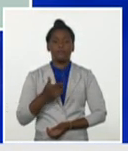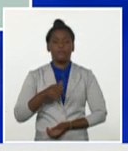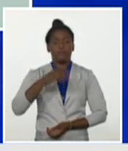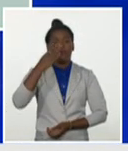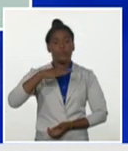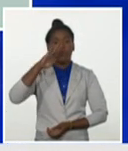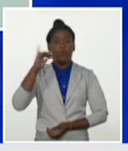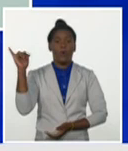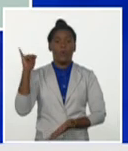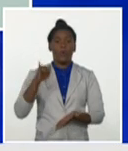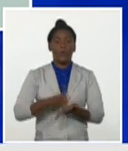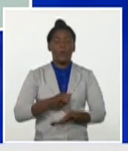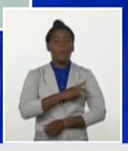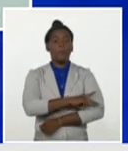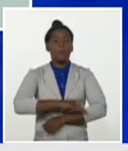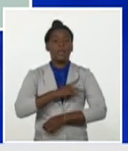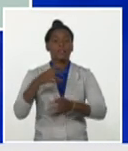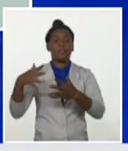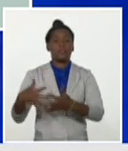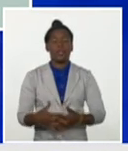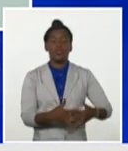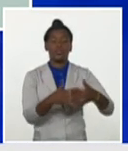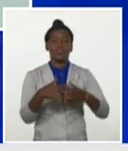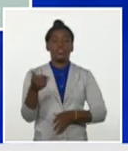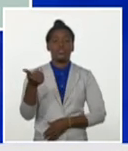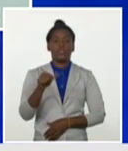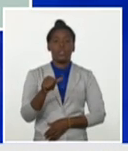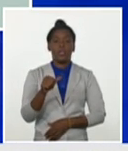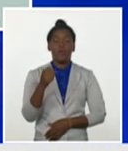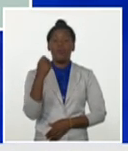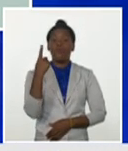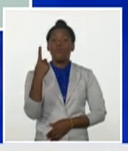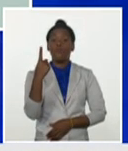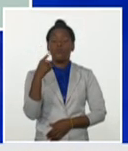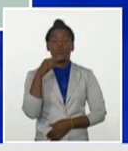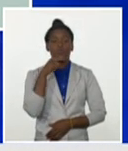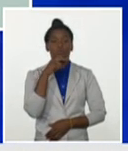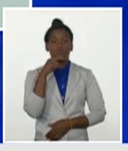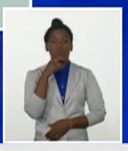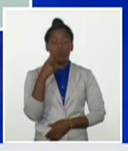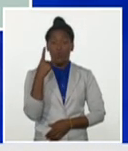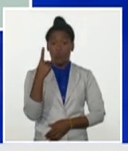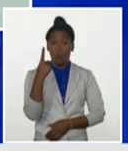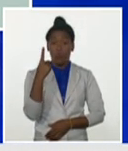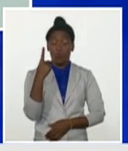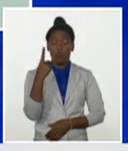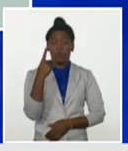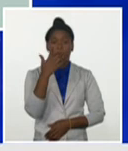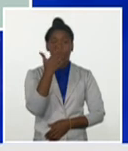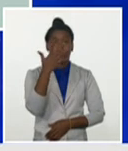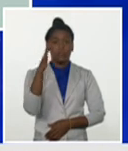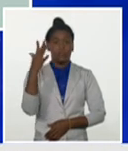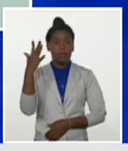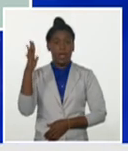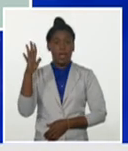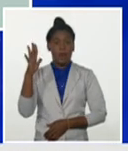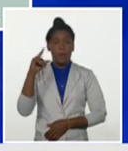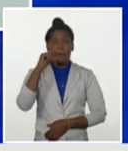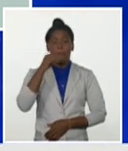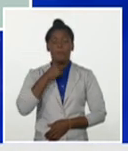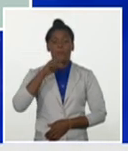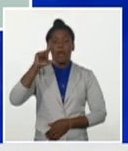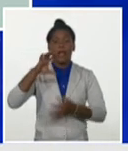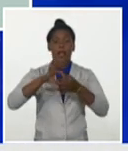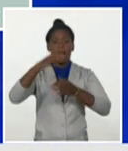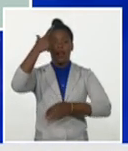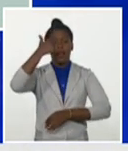Estados Unidos, 10, y de Rusia, 1, y un extranjero que es un belga procedente de Francia.